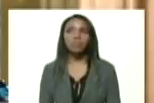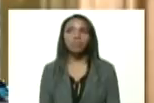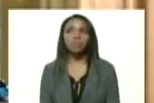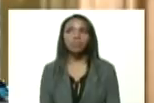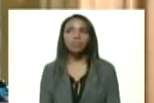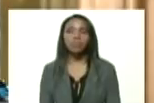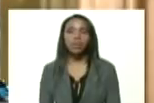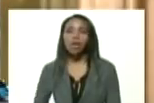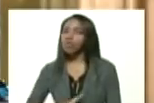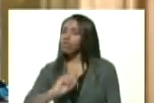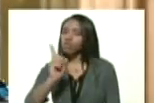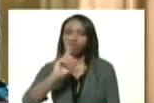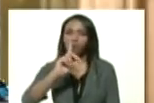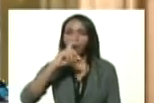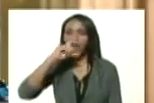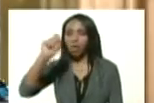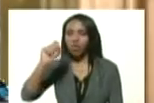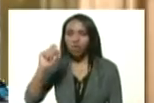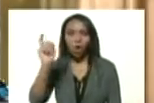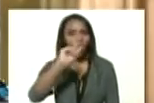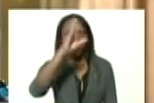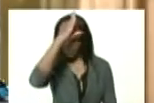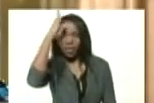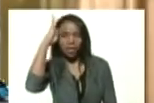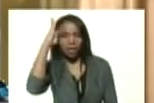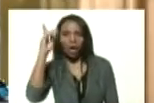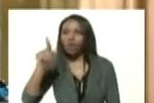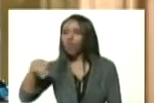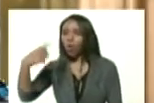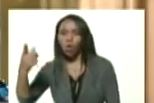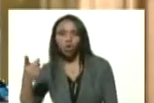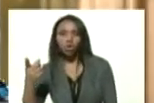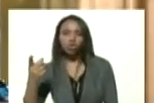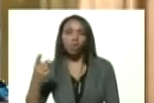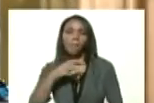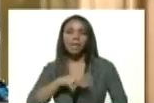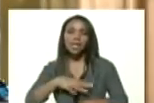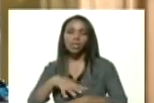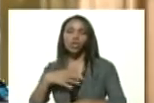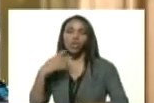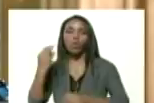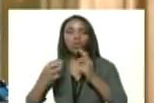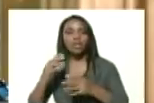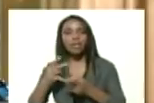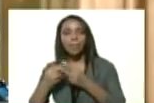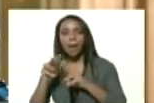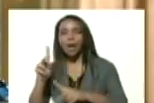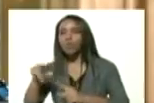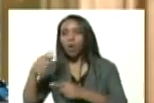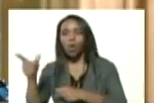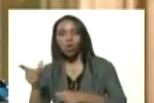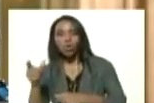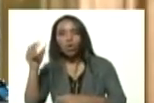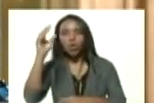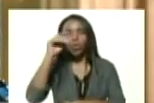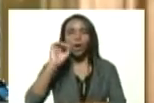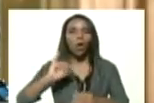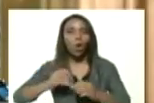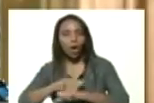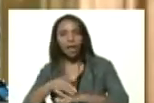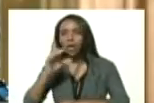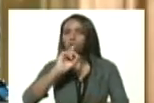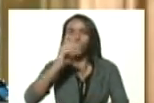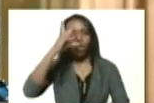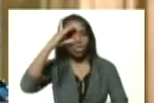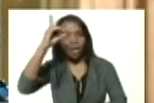no es maduro no es diosdado no es padrino no es tarea no es néstor reverol no es de él sino el jorge